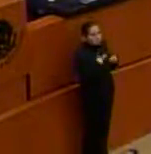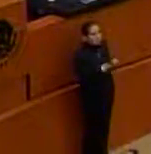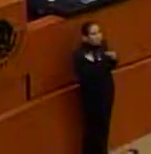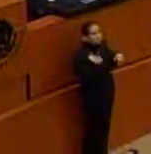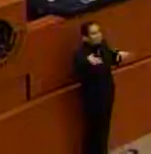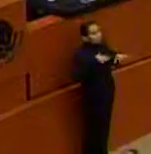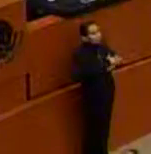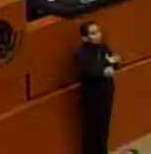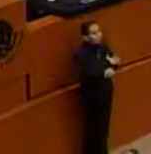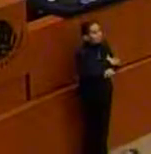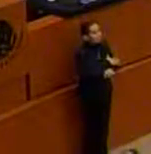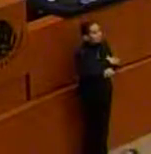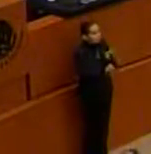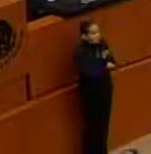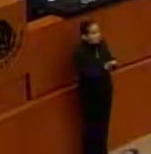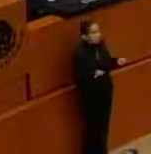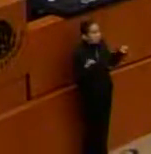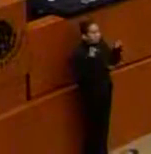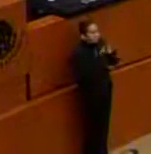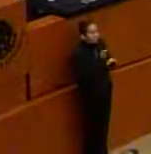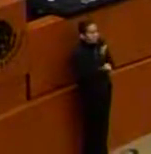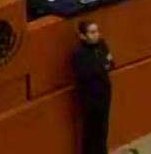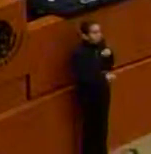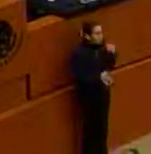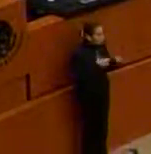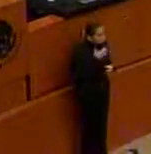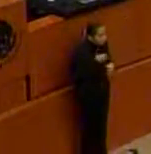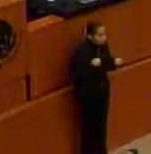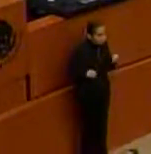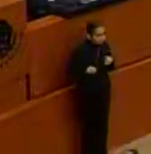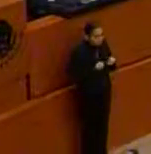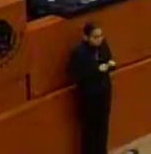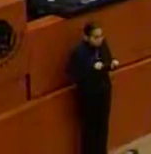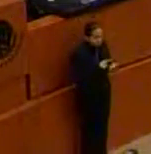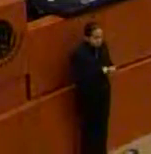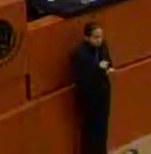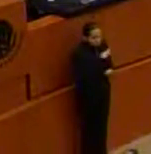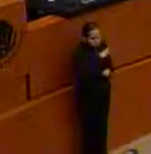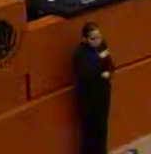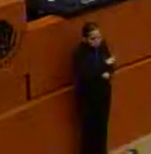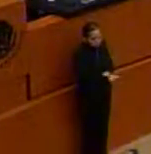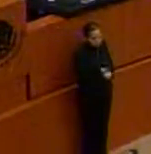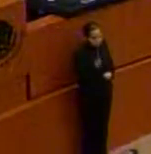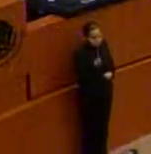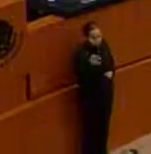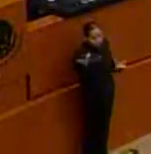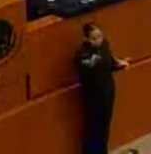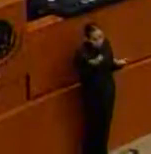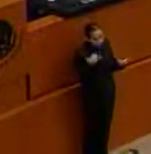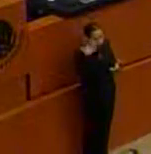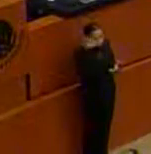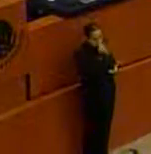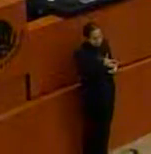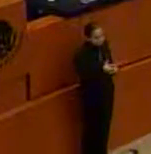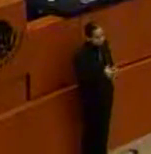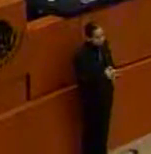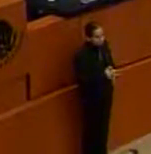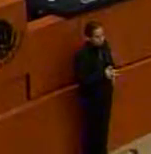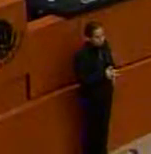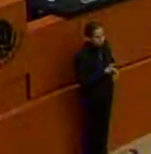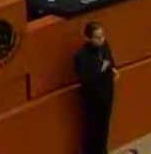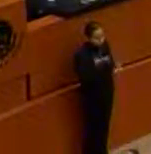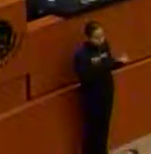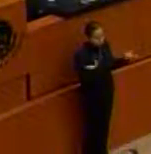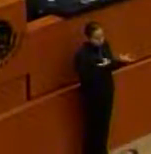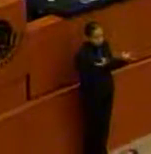personal y de los cambios, y esto es muy importante, en el entorno económico y social que pueden generarse a futuro y